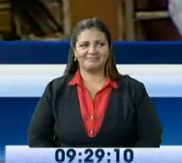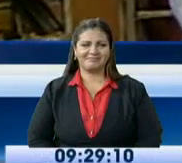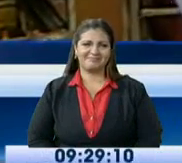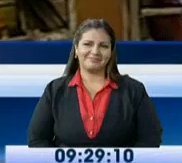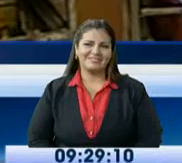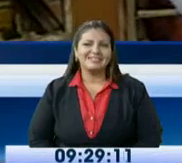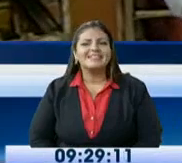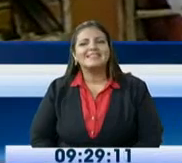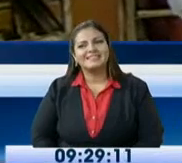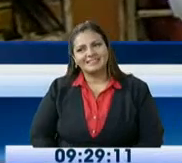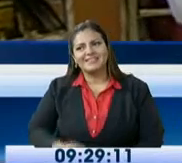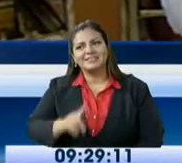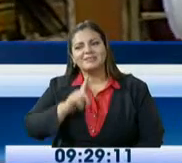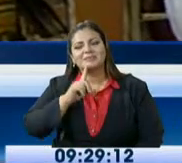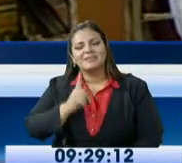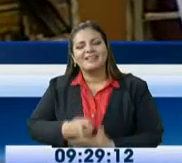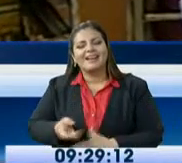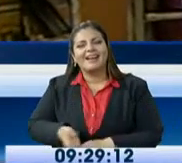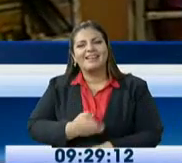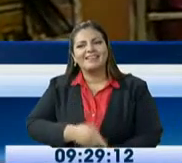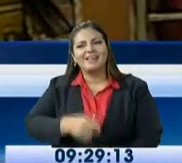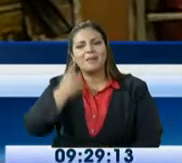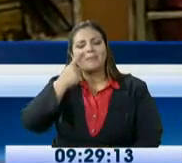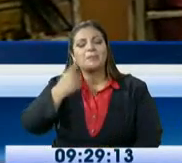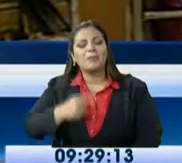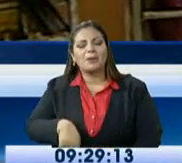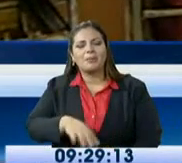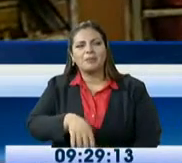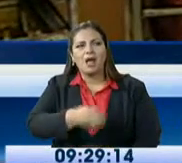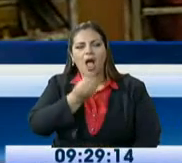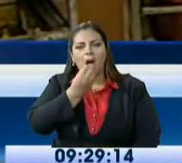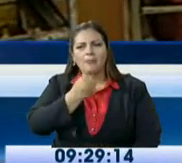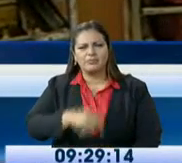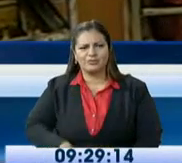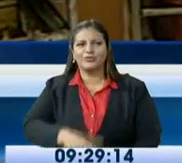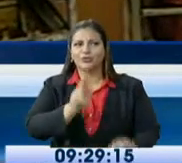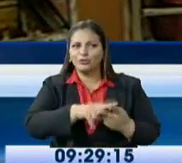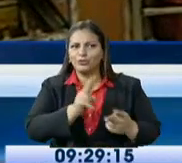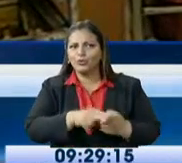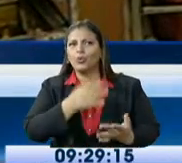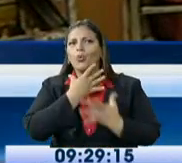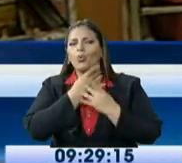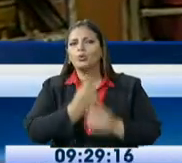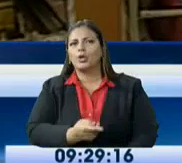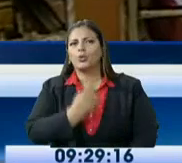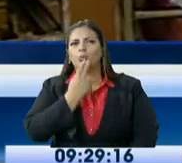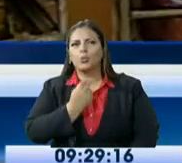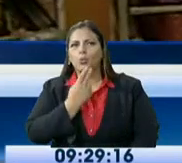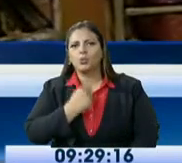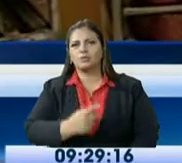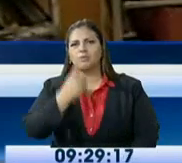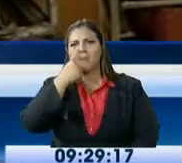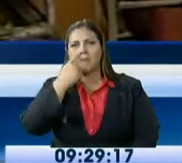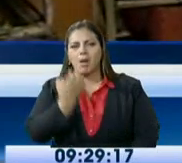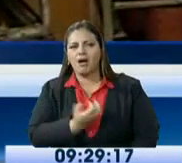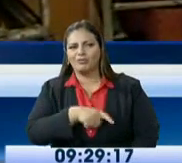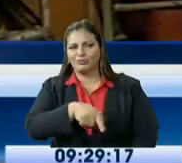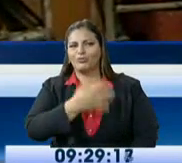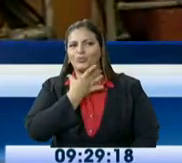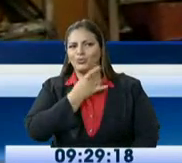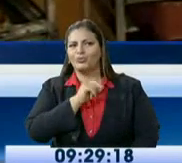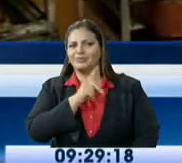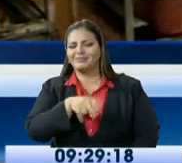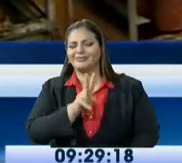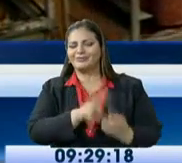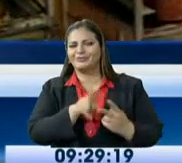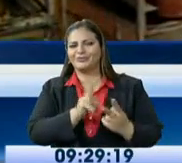verdad ya probamos el pan de Pascua, está riquísimo. Conociendo que te gusta bastante el dulce y el pan, claro, creo que tú has disfrutado ahí riquísimo.